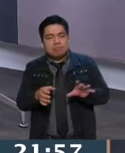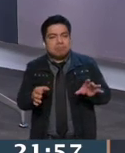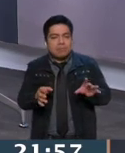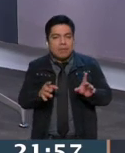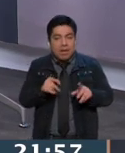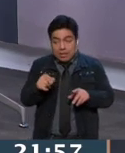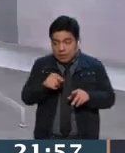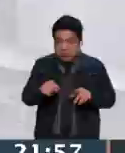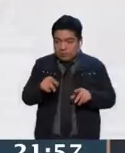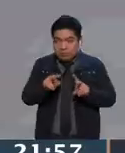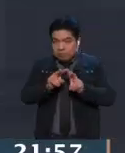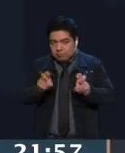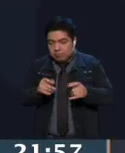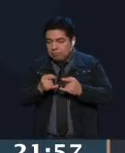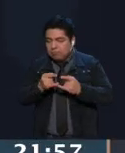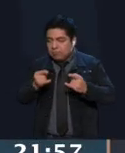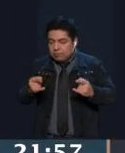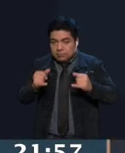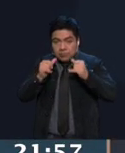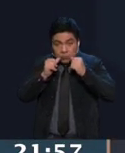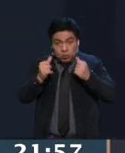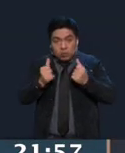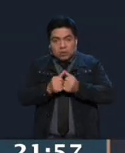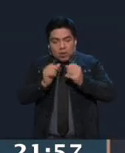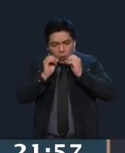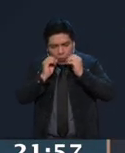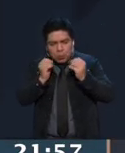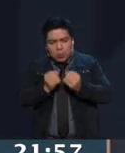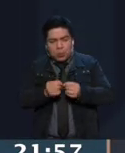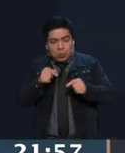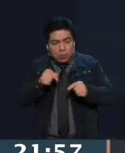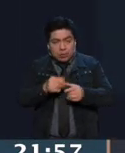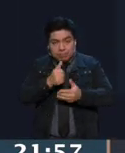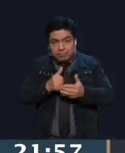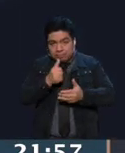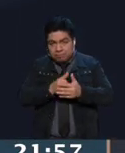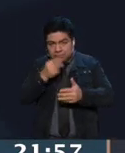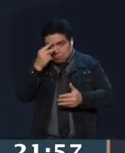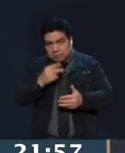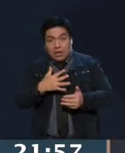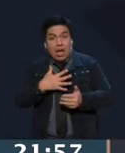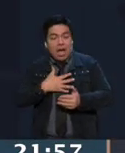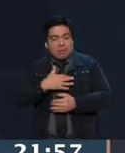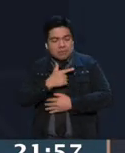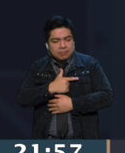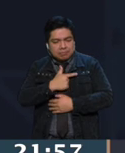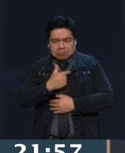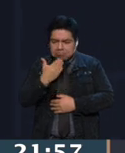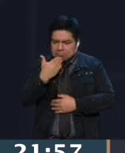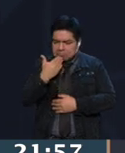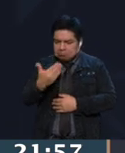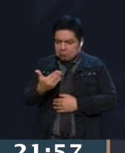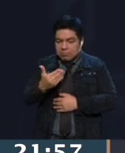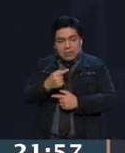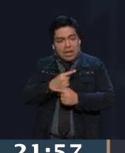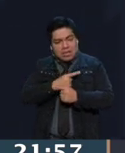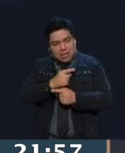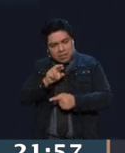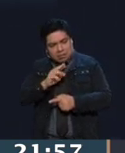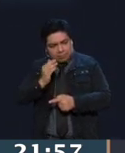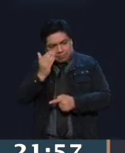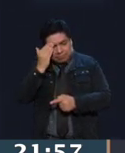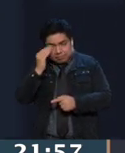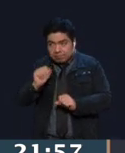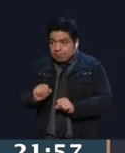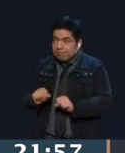hablar de esta historia de organización en la Ciudad de México, que me parece pues muy loable y digna de reconocerse. Ahí está el